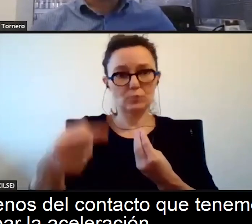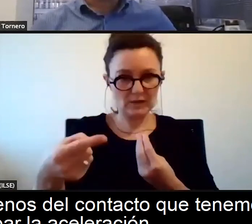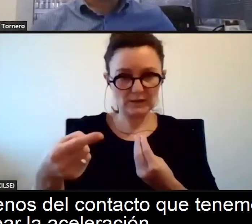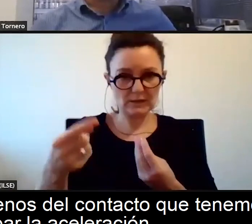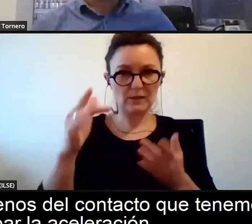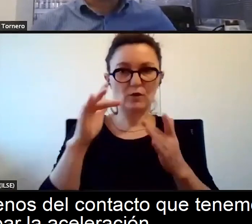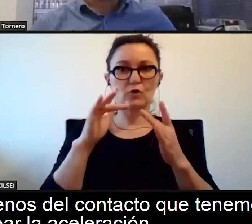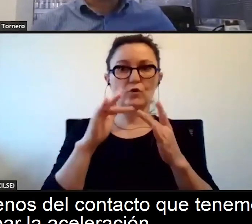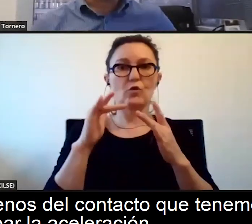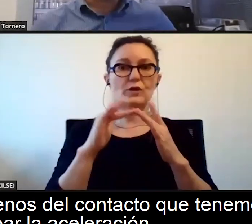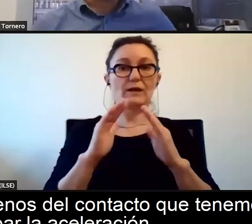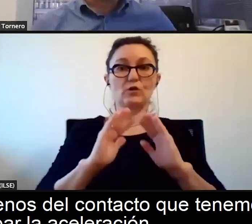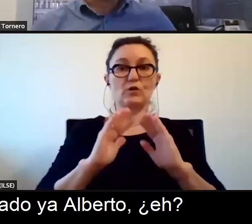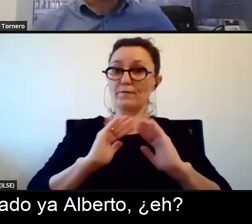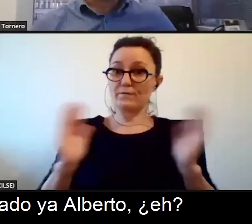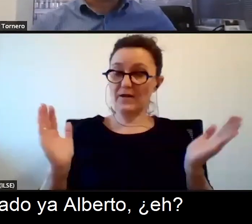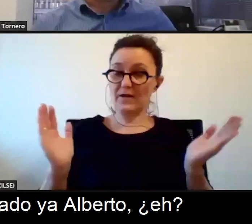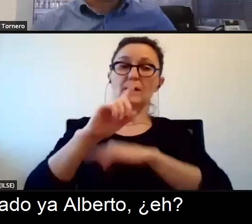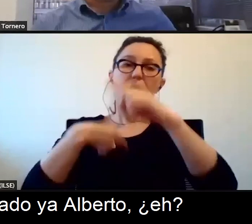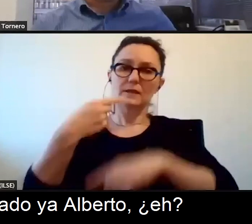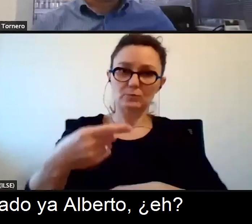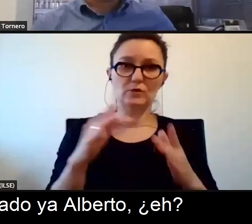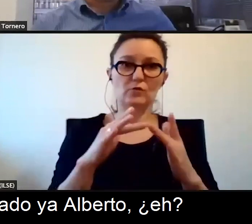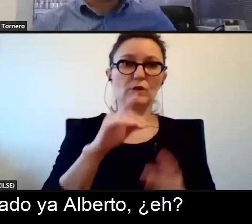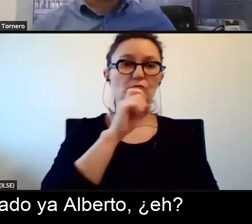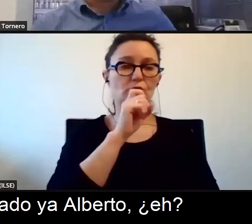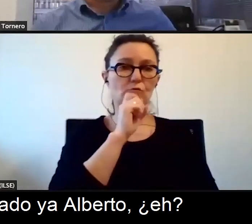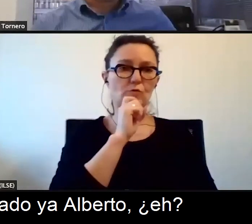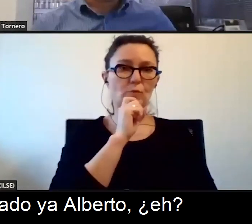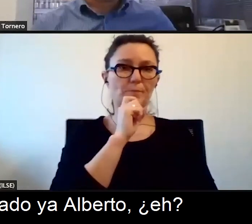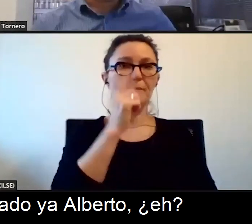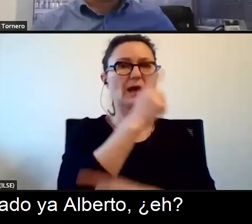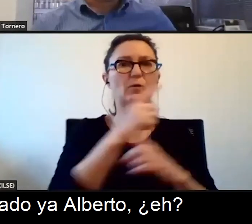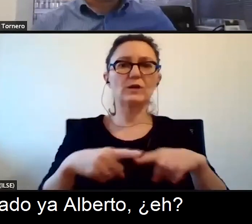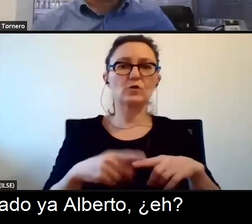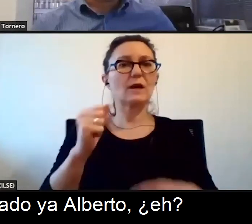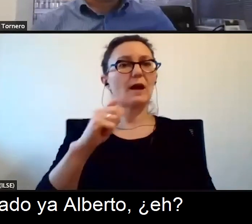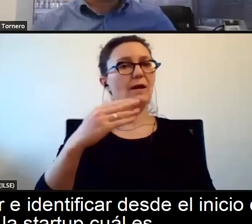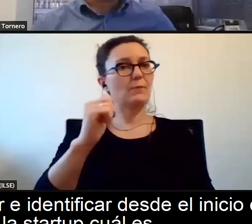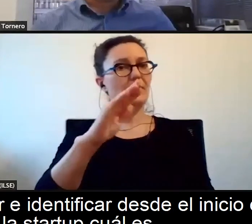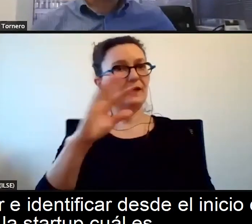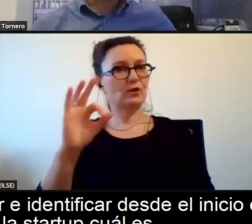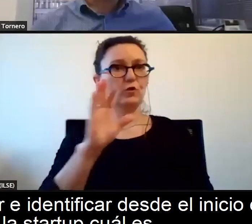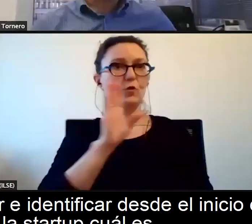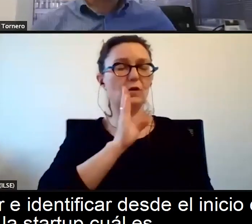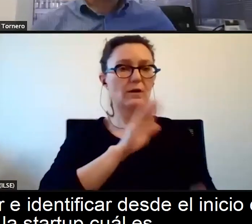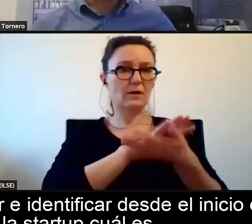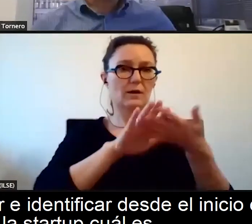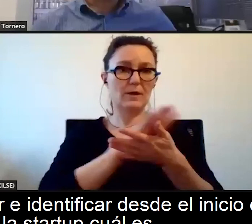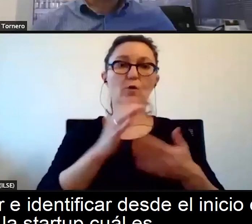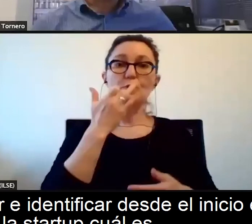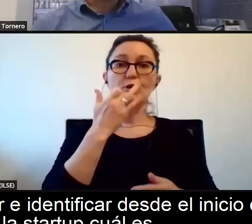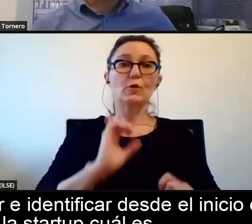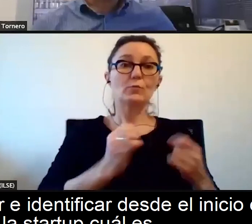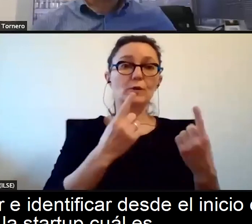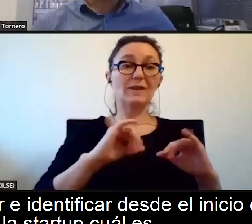ellas después de acabar la aceleración, ¿no? Algunos temas los ha tocado ya Alberto, ¿eh? Por un lado, es muy importante identificar desde